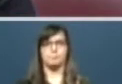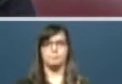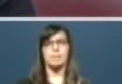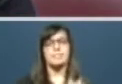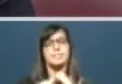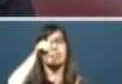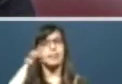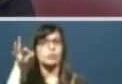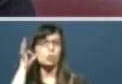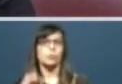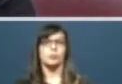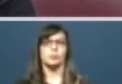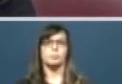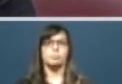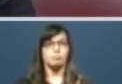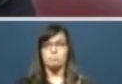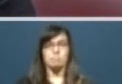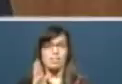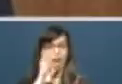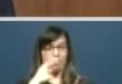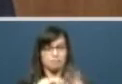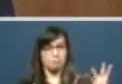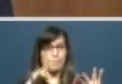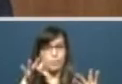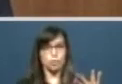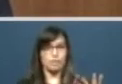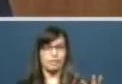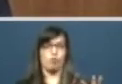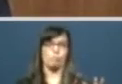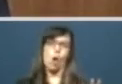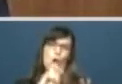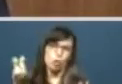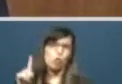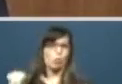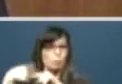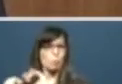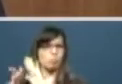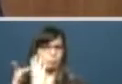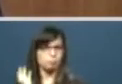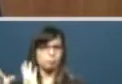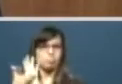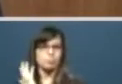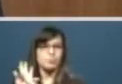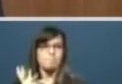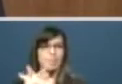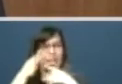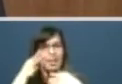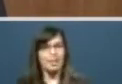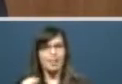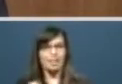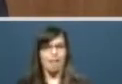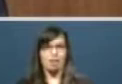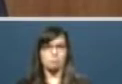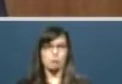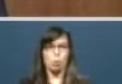señores procuradores ninguno de estos aspectos positivos ni otros que más tarde veremos formarían parte de este diagnóstico